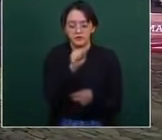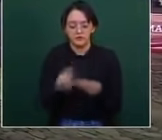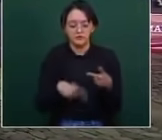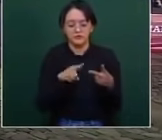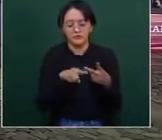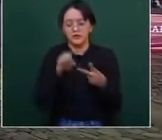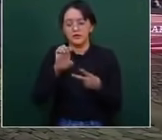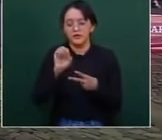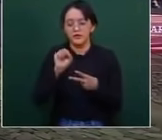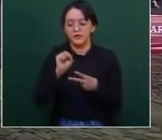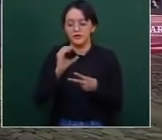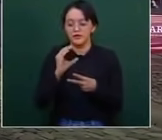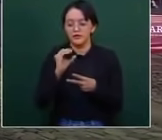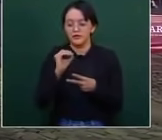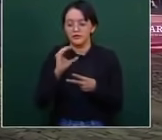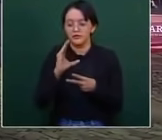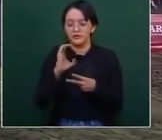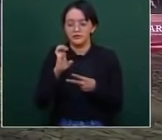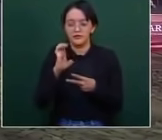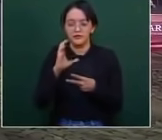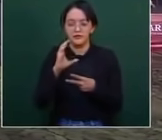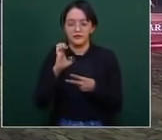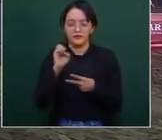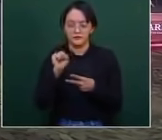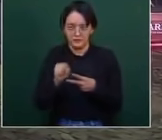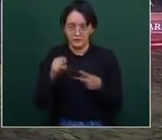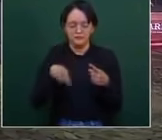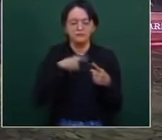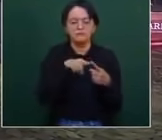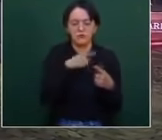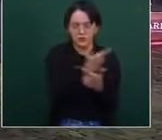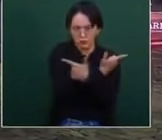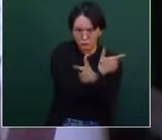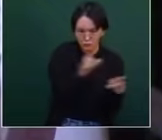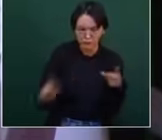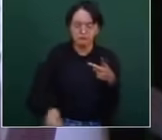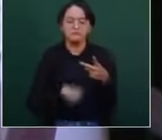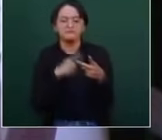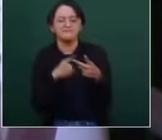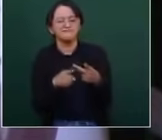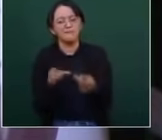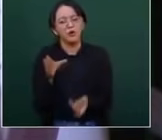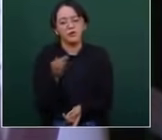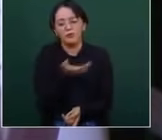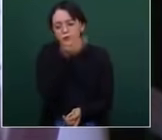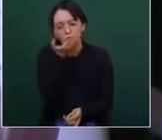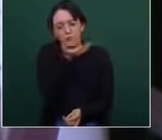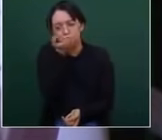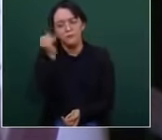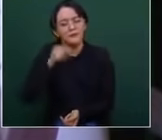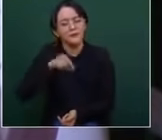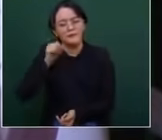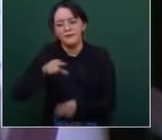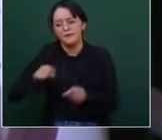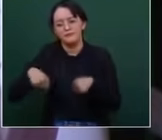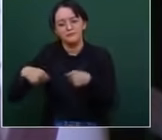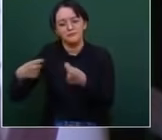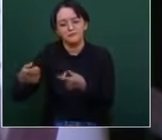liberal y otra conservadora. Pero su mayor dolor de